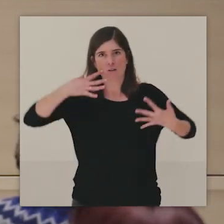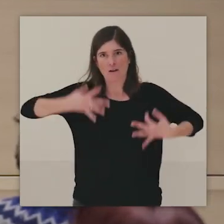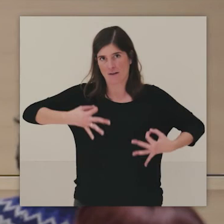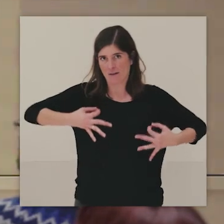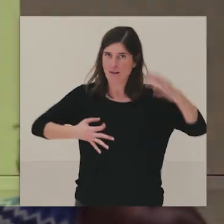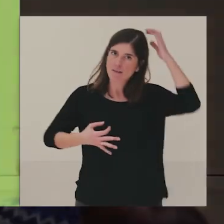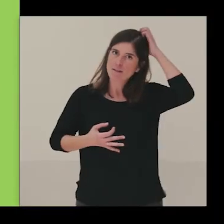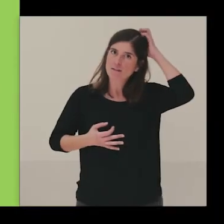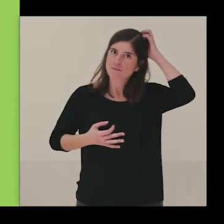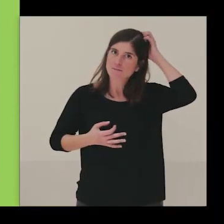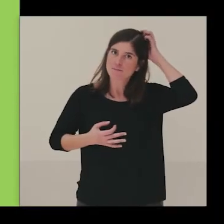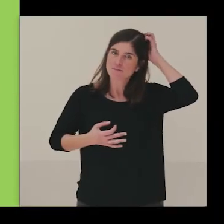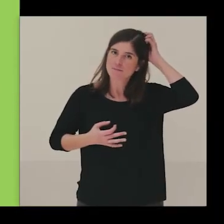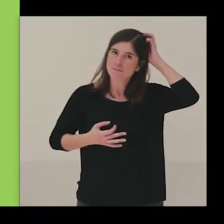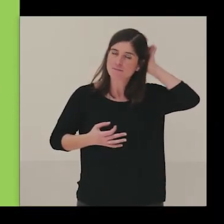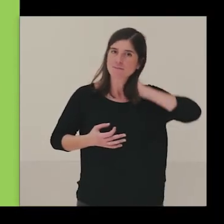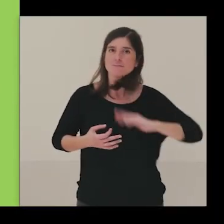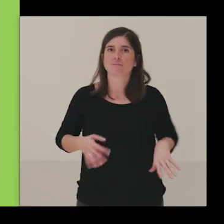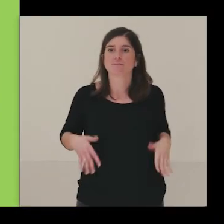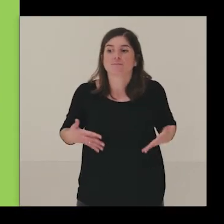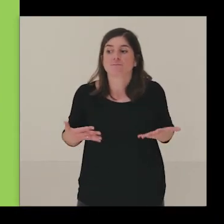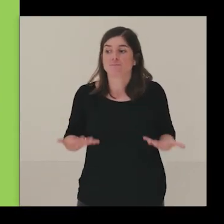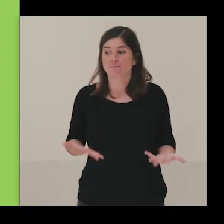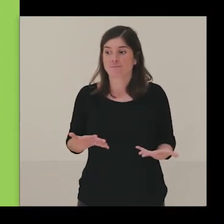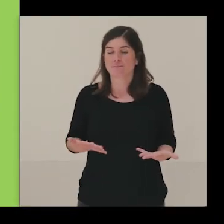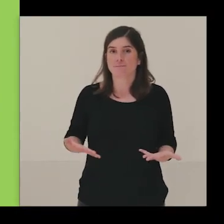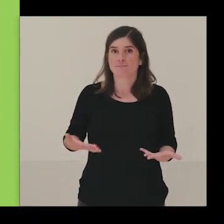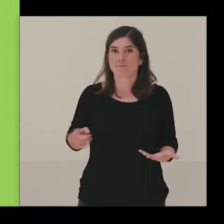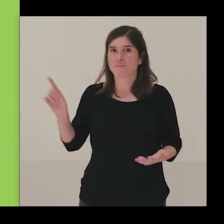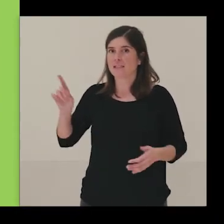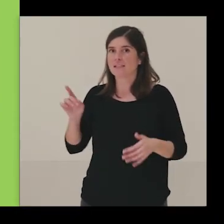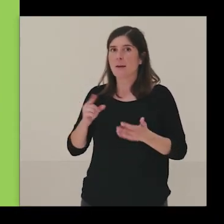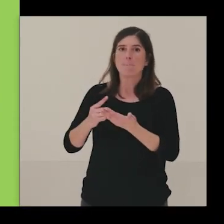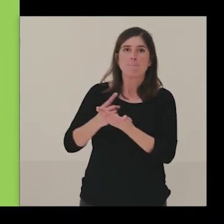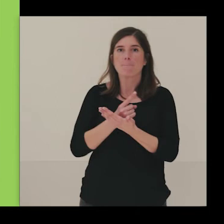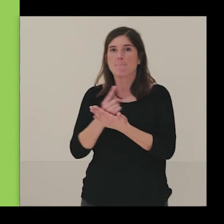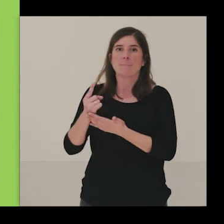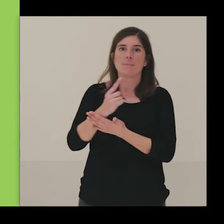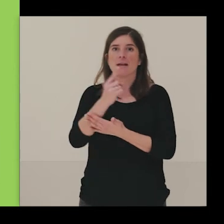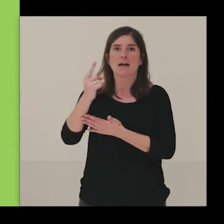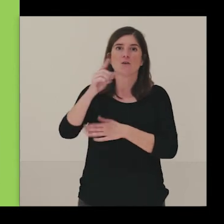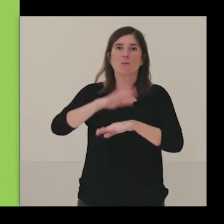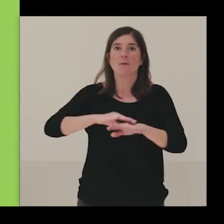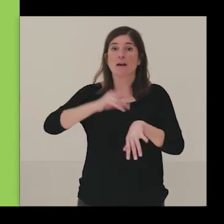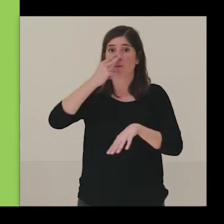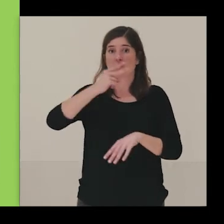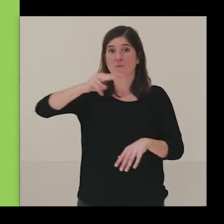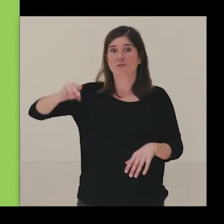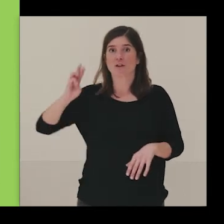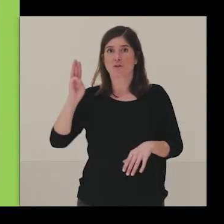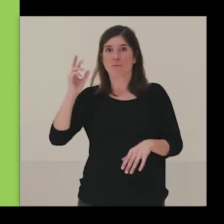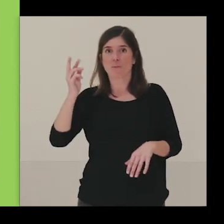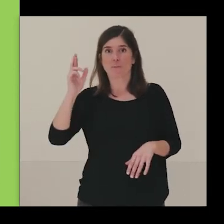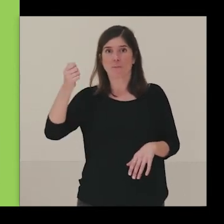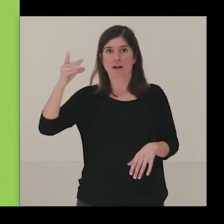3 dimensiones. Entonces, vamos a actuar ahí. Este es el plano que hicimos comprensible para el Museo del Prado, para